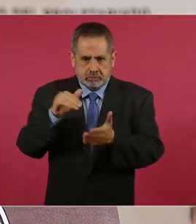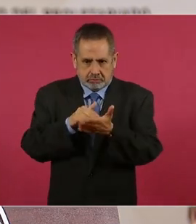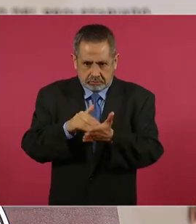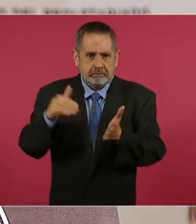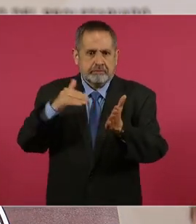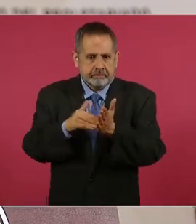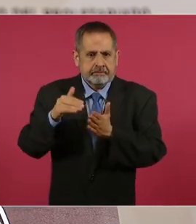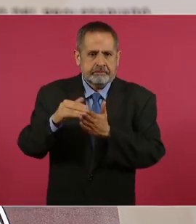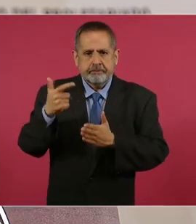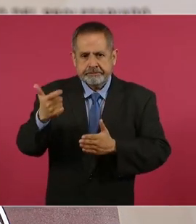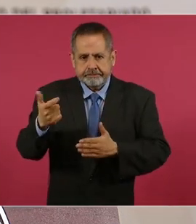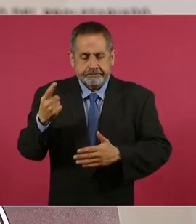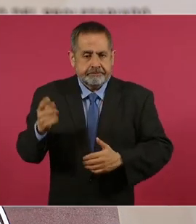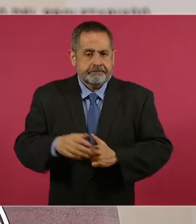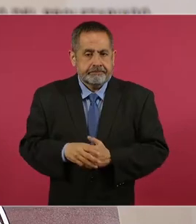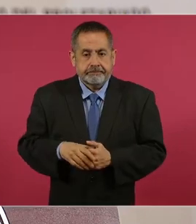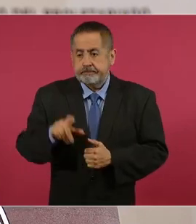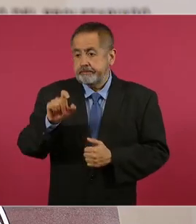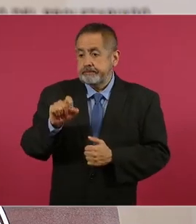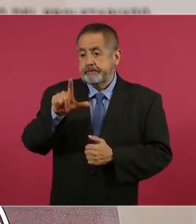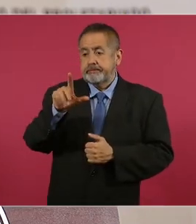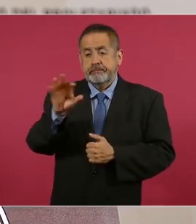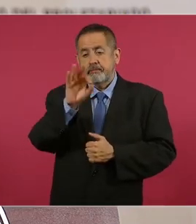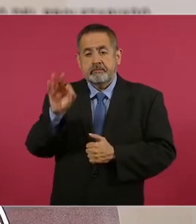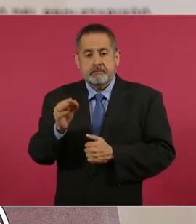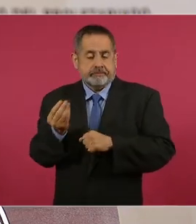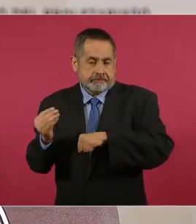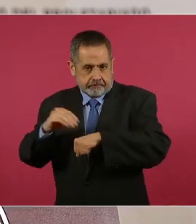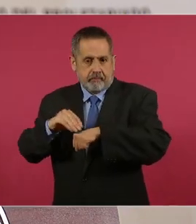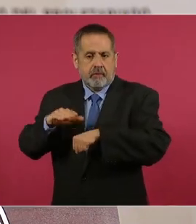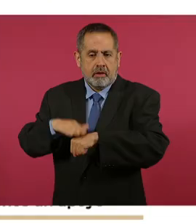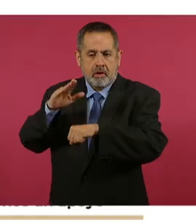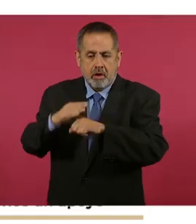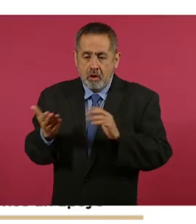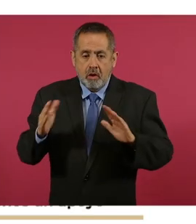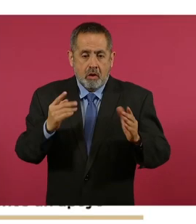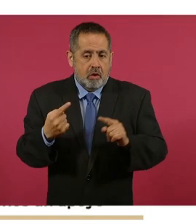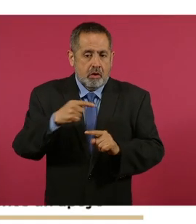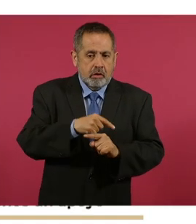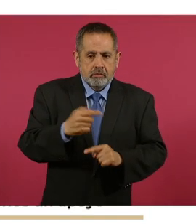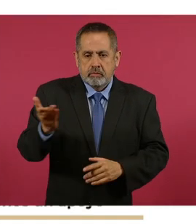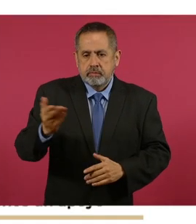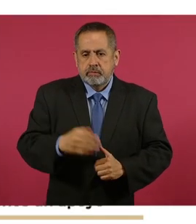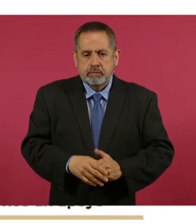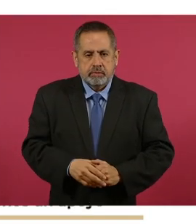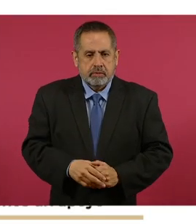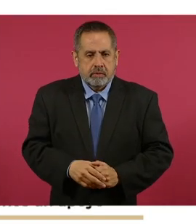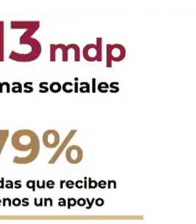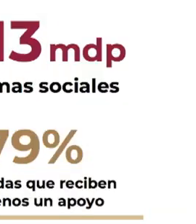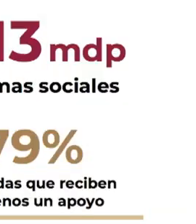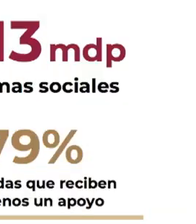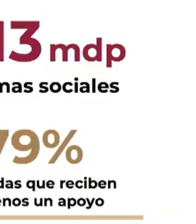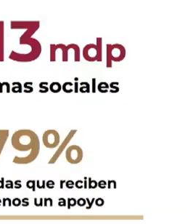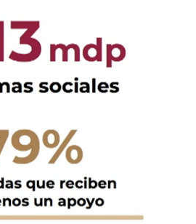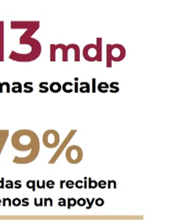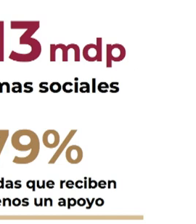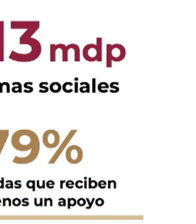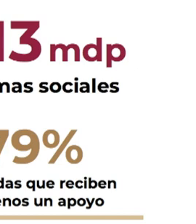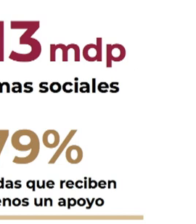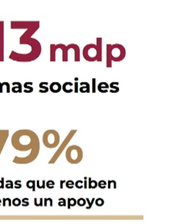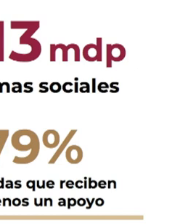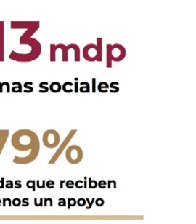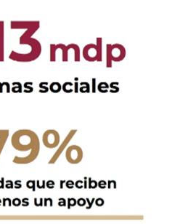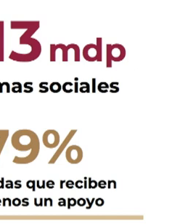745,000 millones de pesos, 27% más con respecto al año pasado. De los 35 millones de hogares que hay en el